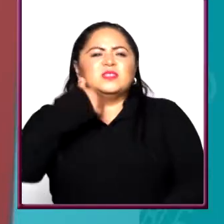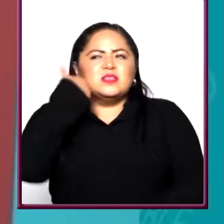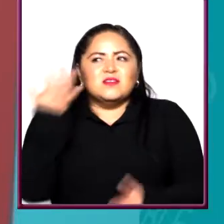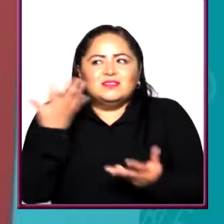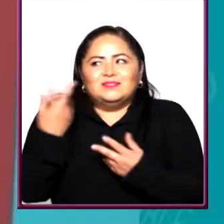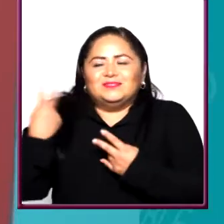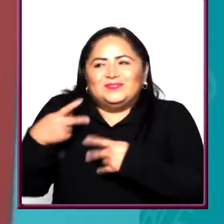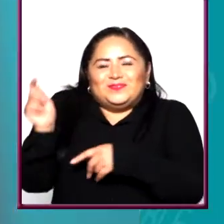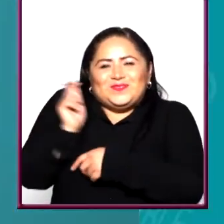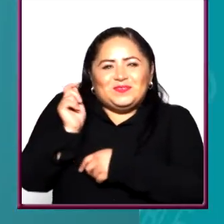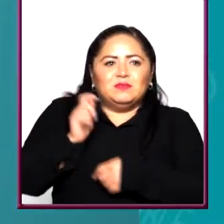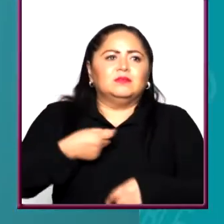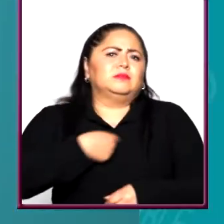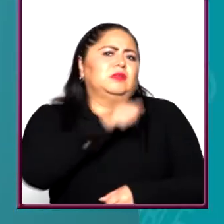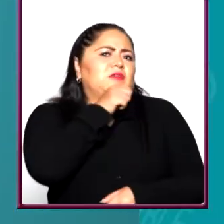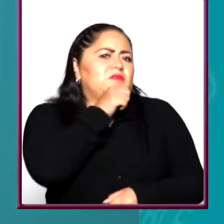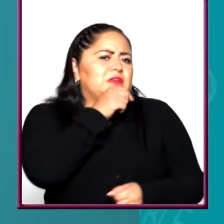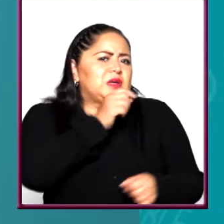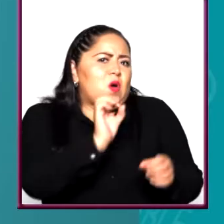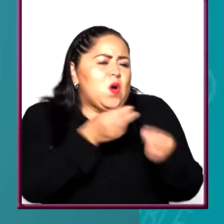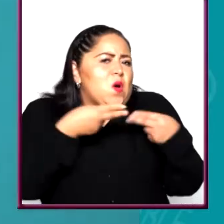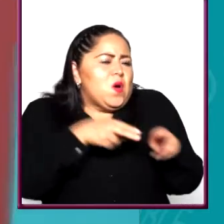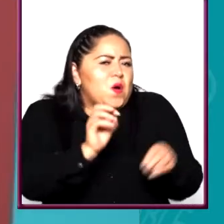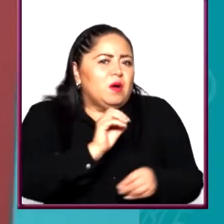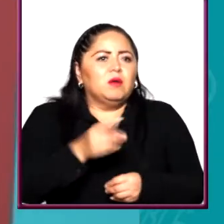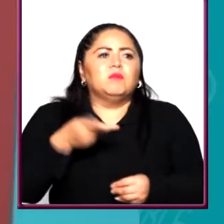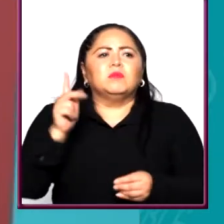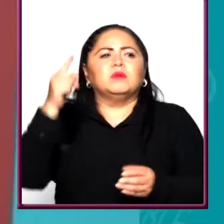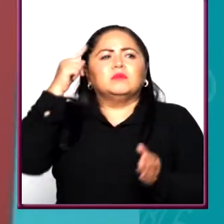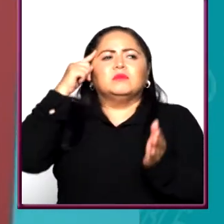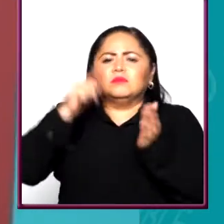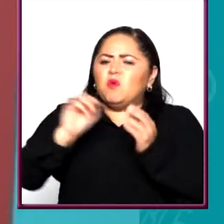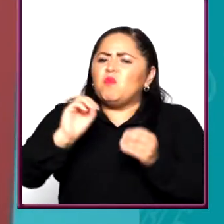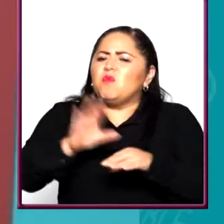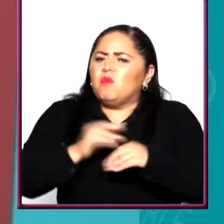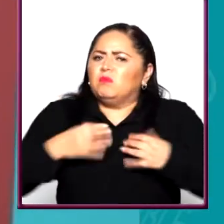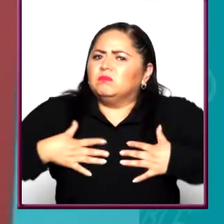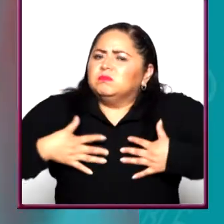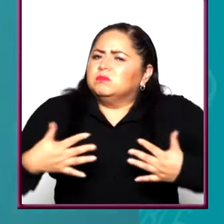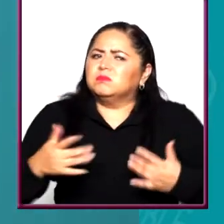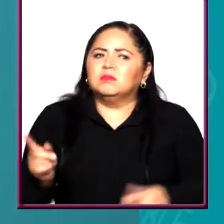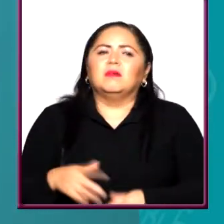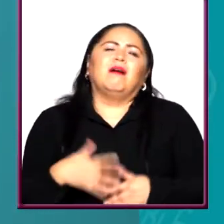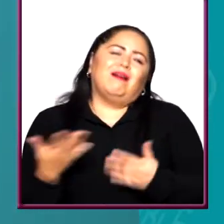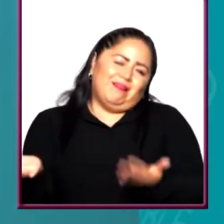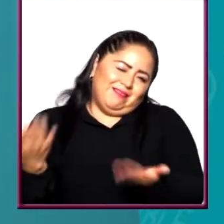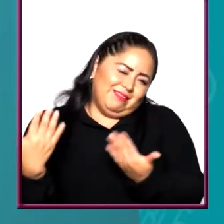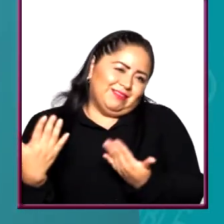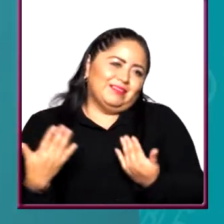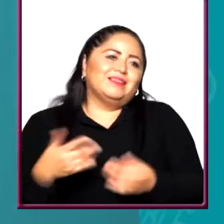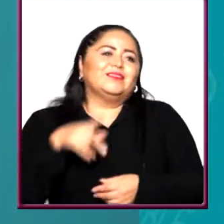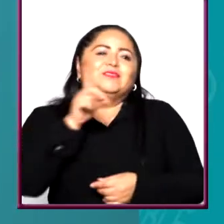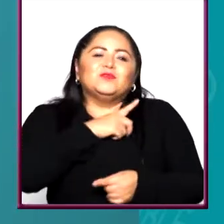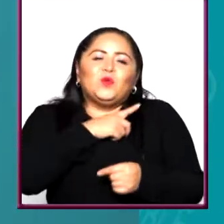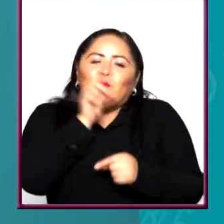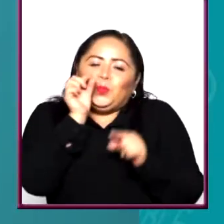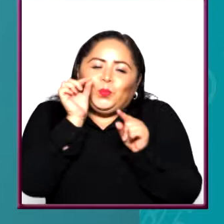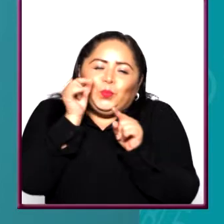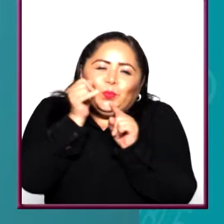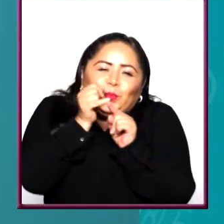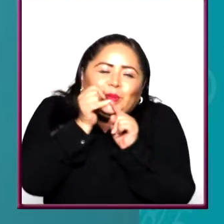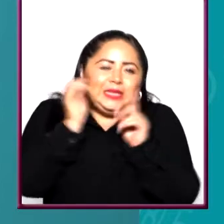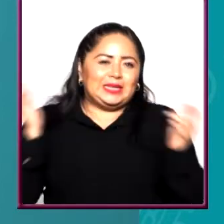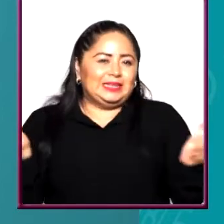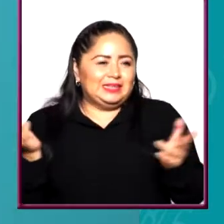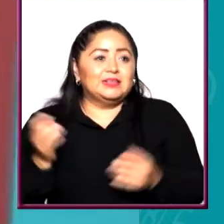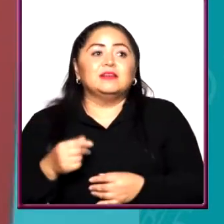Quiero hacerlo con mi novio. Todavía soy virgen. ¿Por qué no me crecen los senos? Ándale. Nomás la